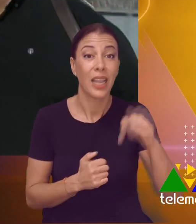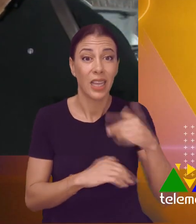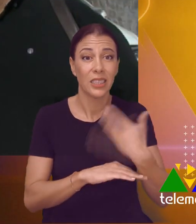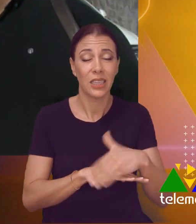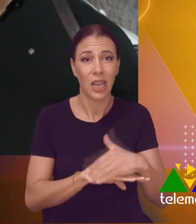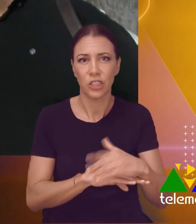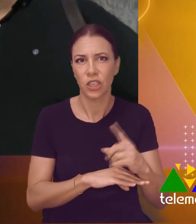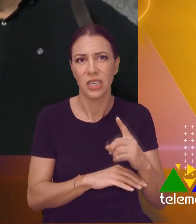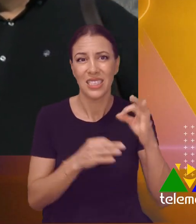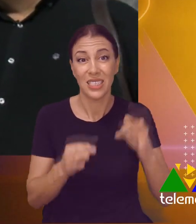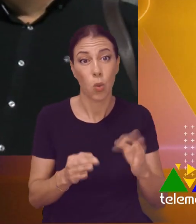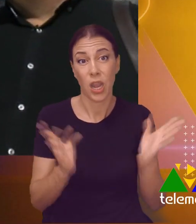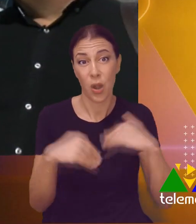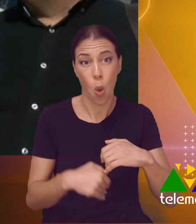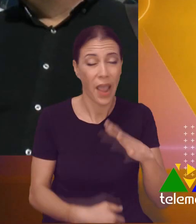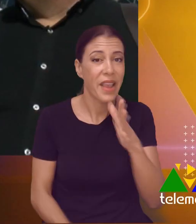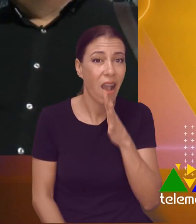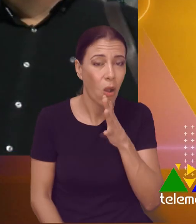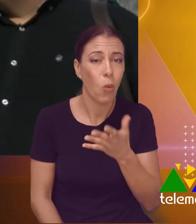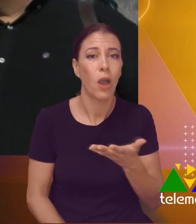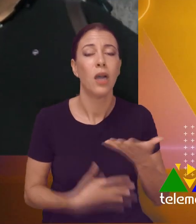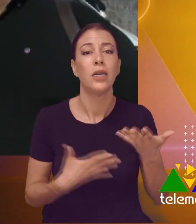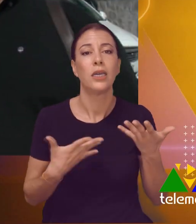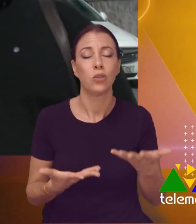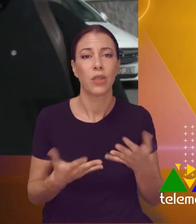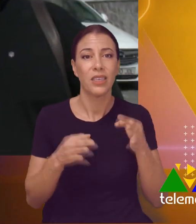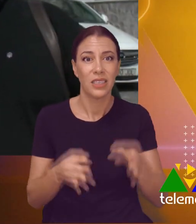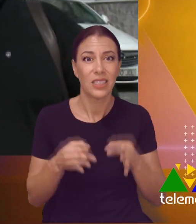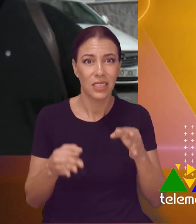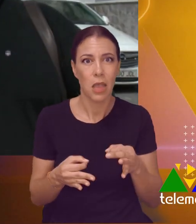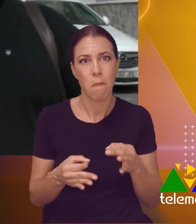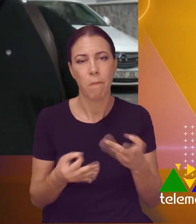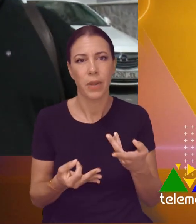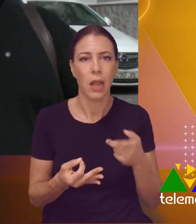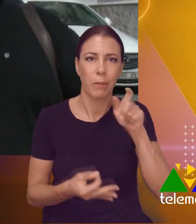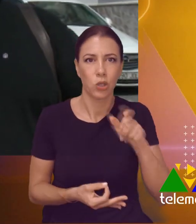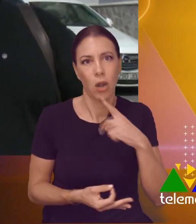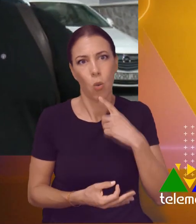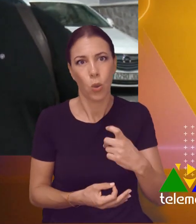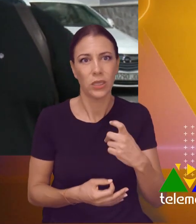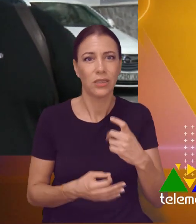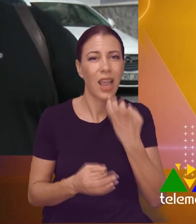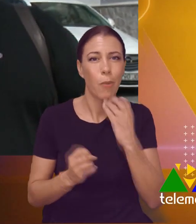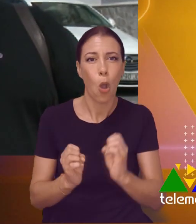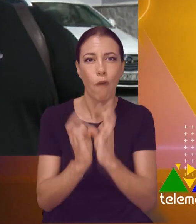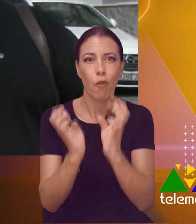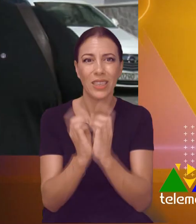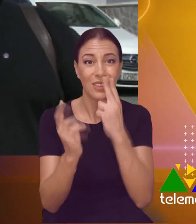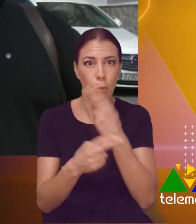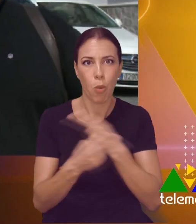¿no? Y siempre a la gente le costaba, ¿no? Las fuentes públicas es complicado, ¿no?